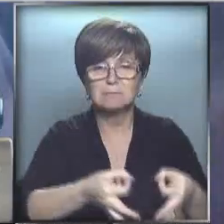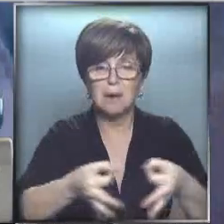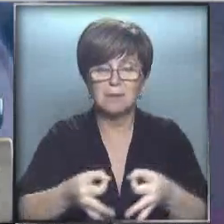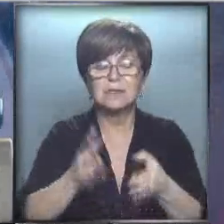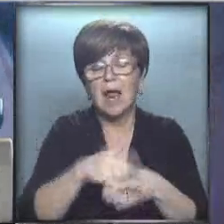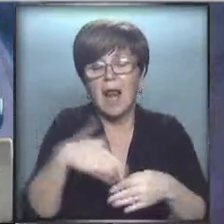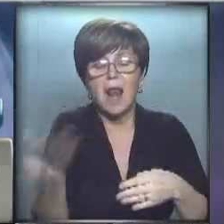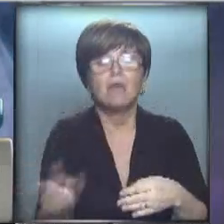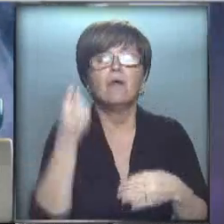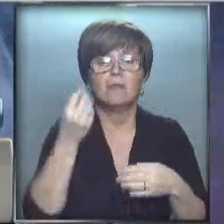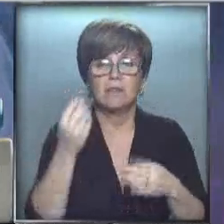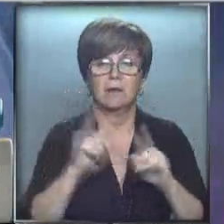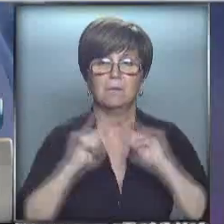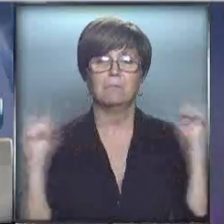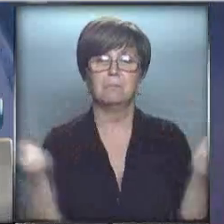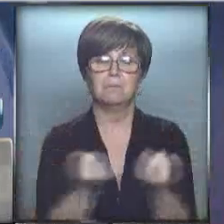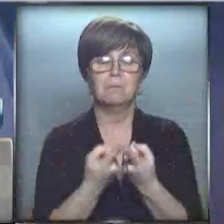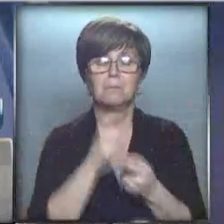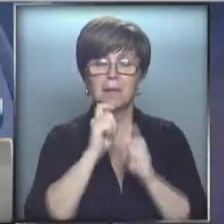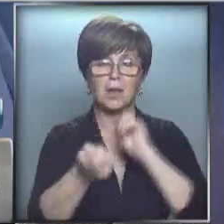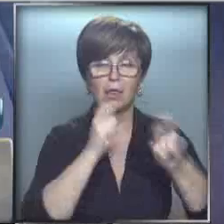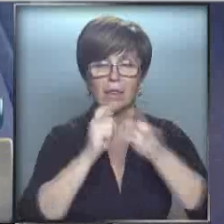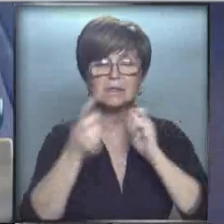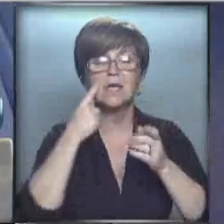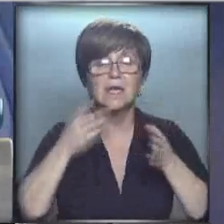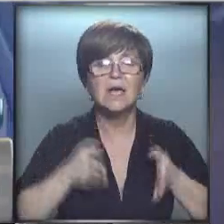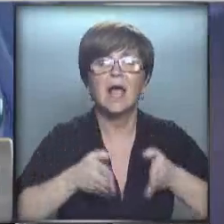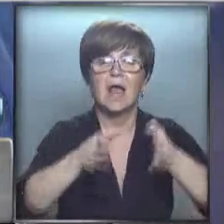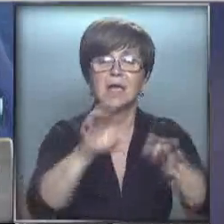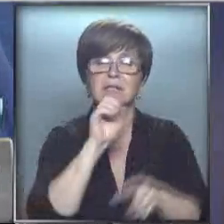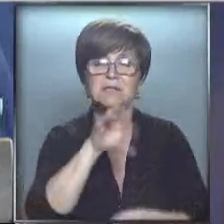sala de periodistas y también la galería de los patriotas latinoamericanos.